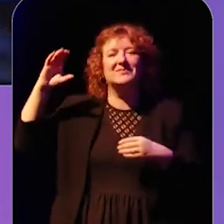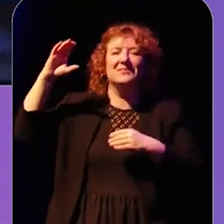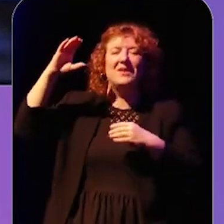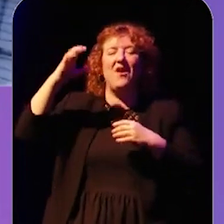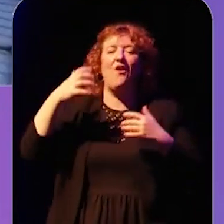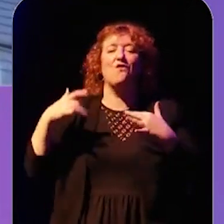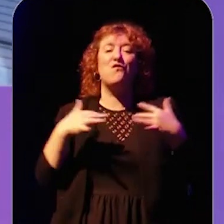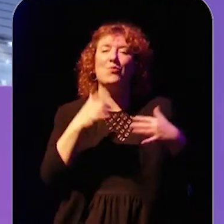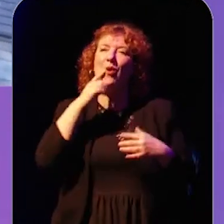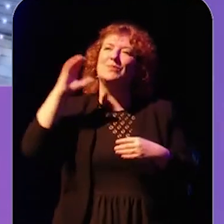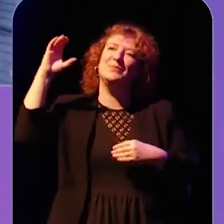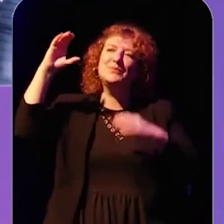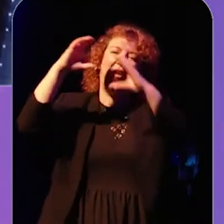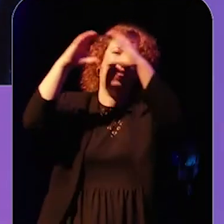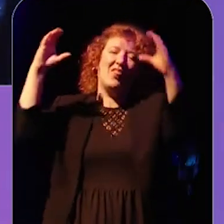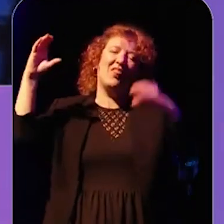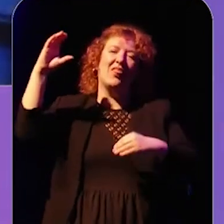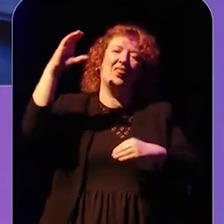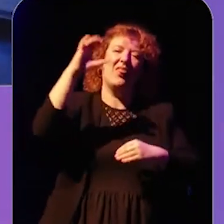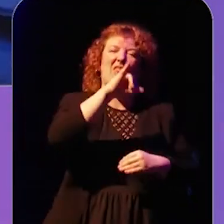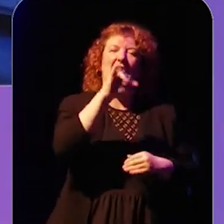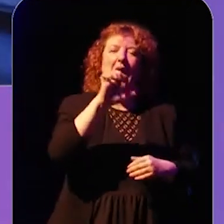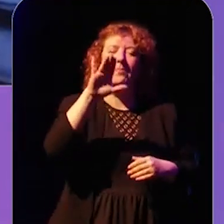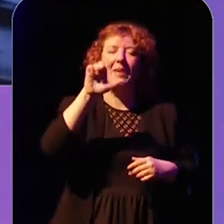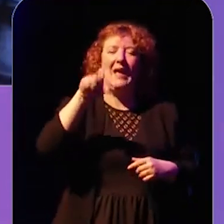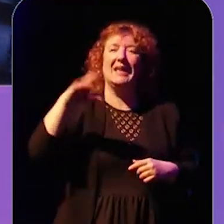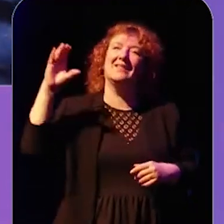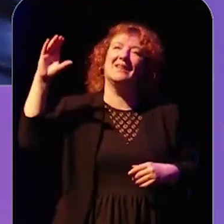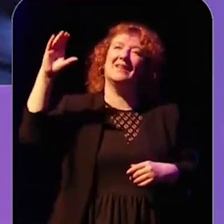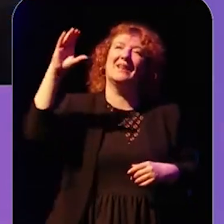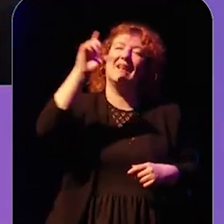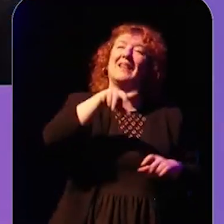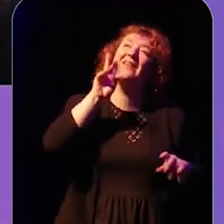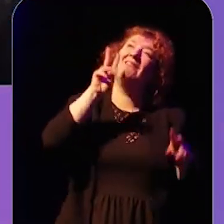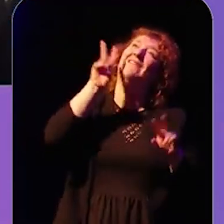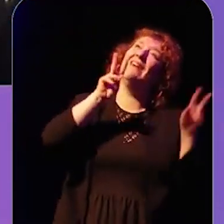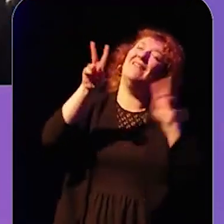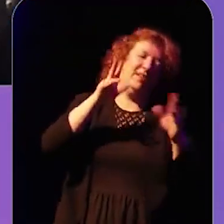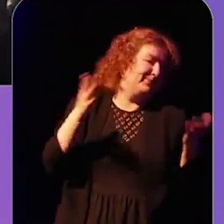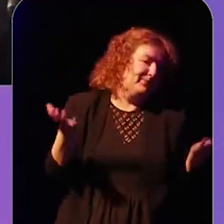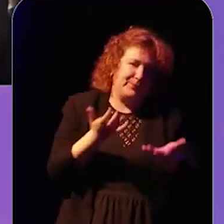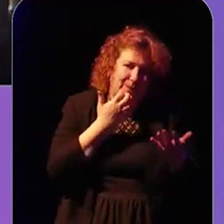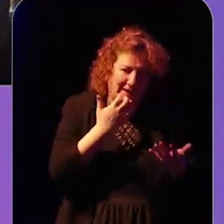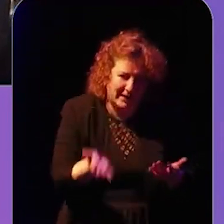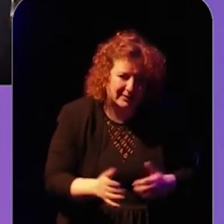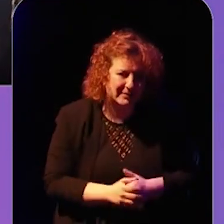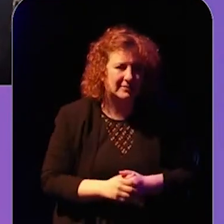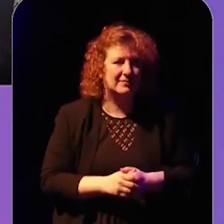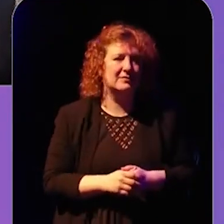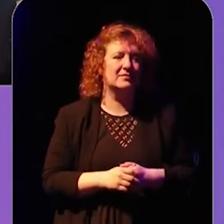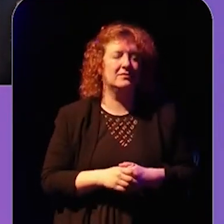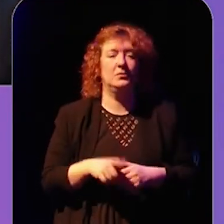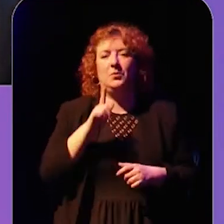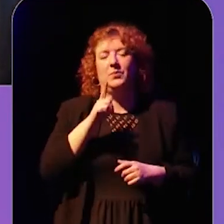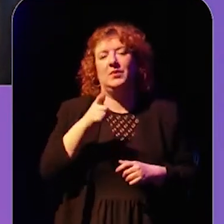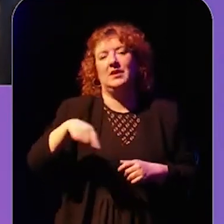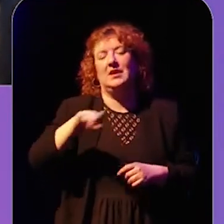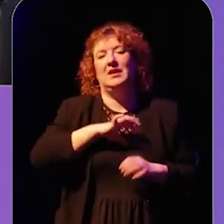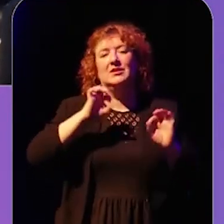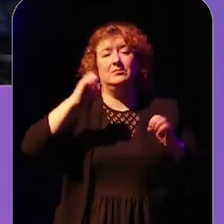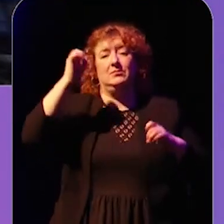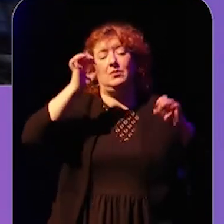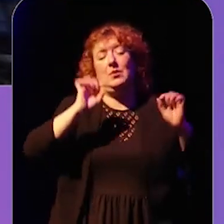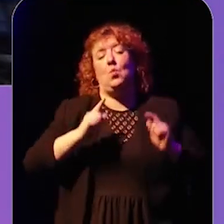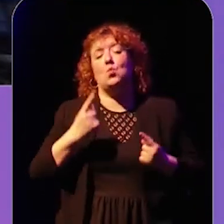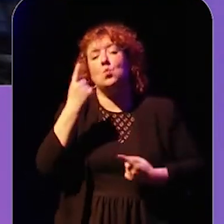aquí jugando al fútbol, y a la vez se lo proyectan a los que están dentro. Entonces, todas estas luces, en este caso son luminarias